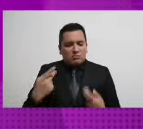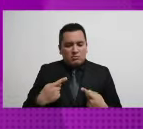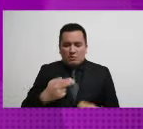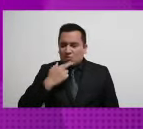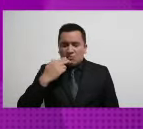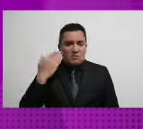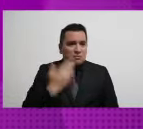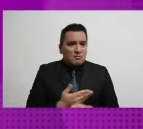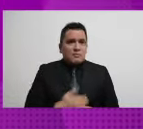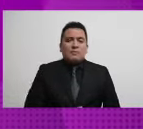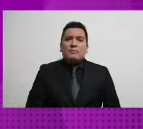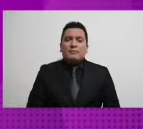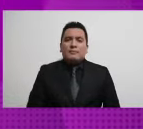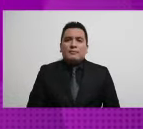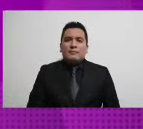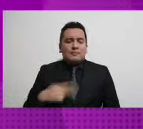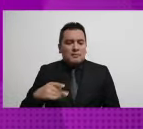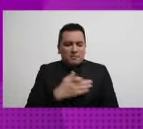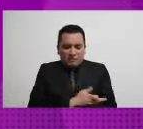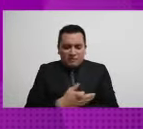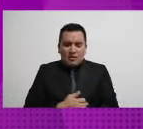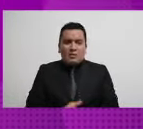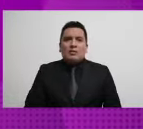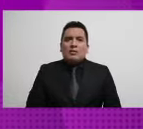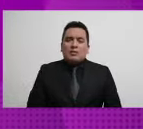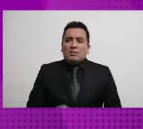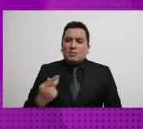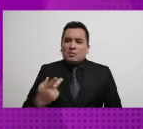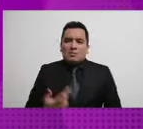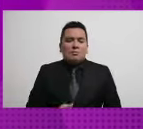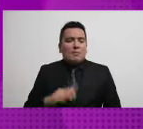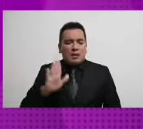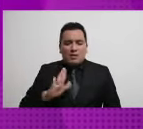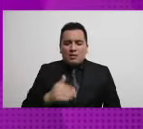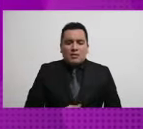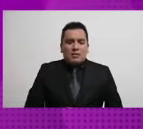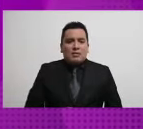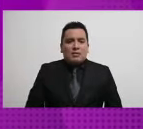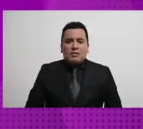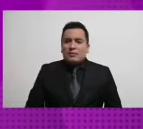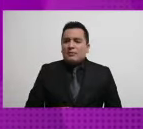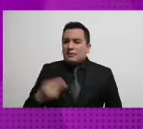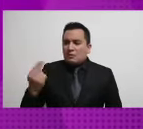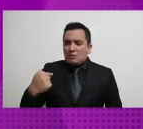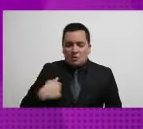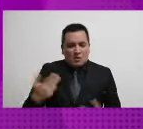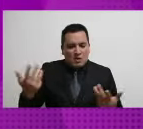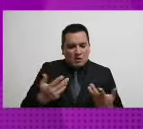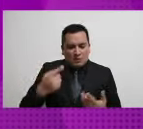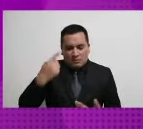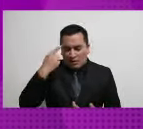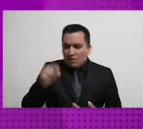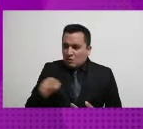aún responsables en sus familias. Ellos representan el